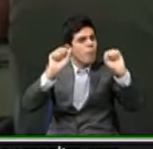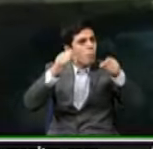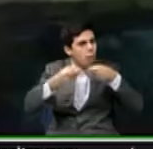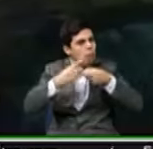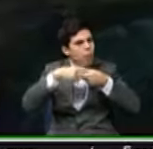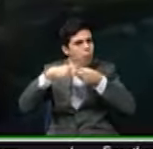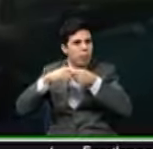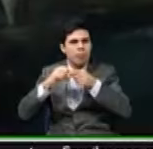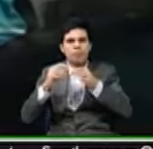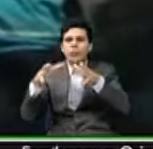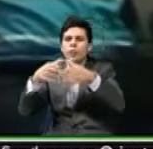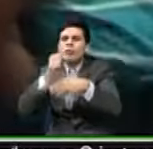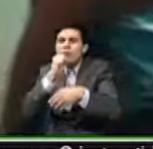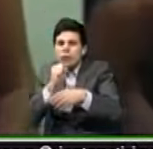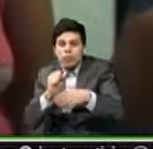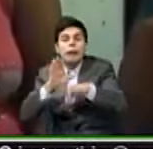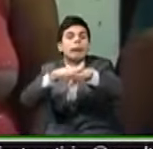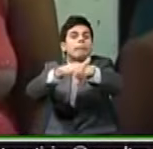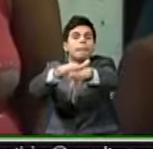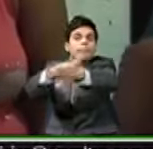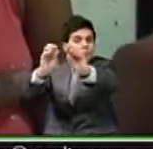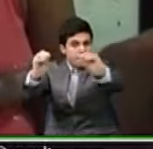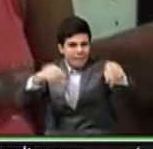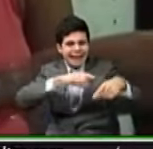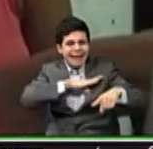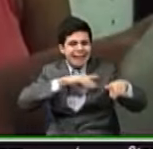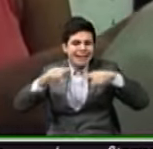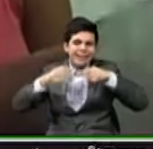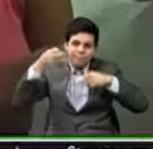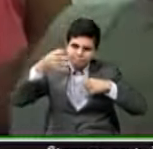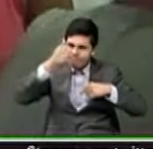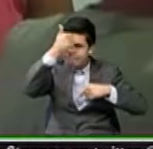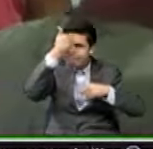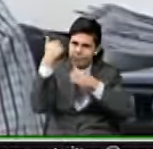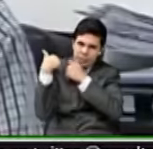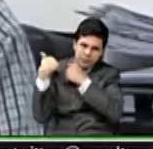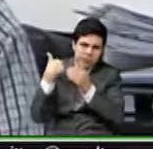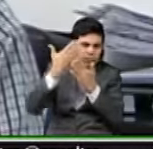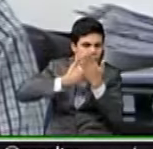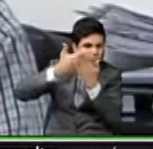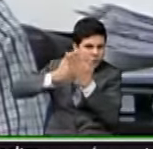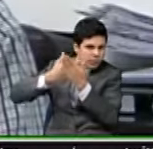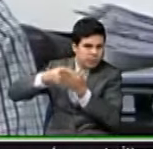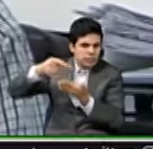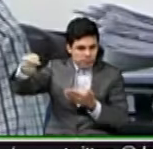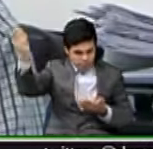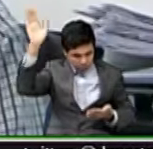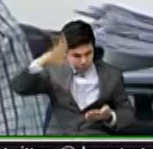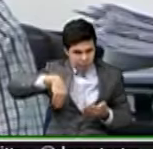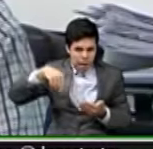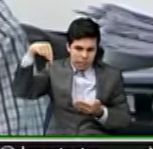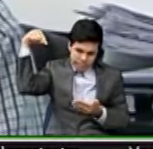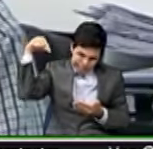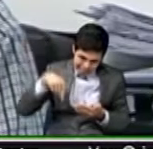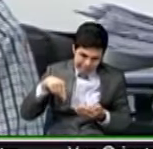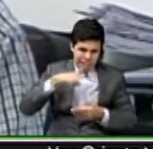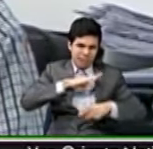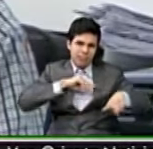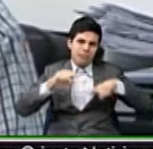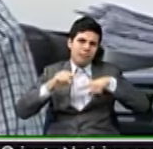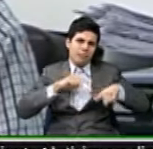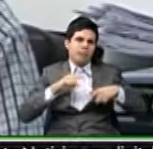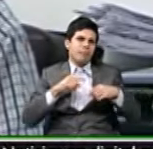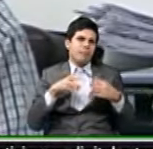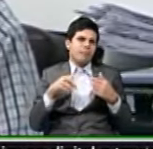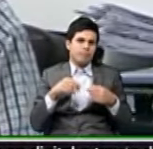adulto mayor en general todos los adultos mayores para que tengan conocimiento y traigan los documentos que normalmente se requieren para que ellos sean